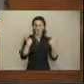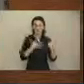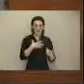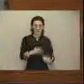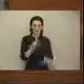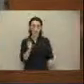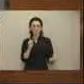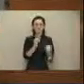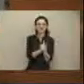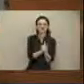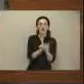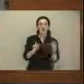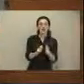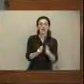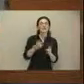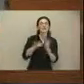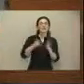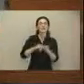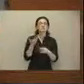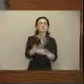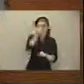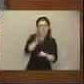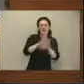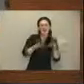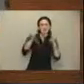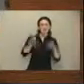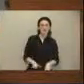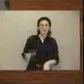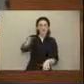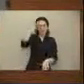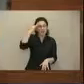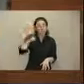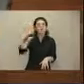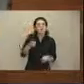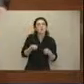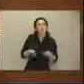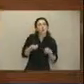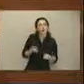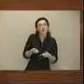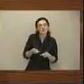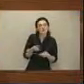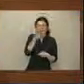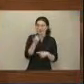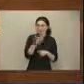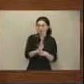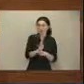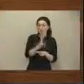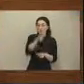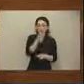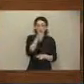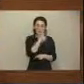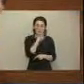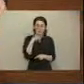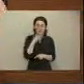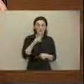con nosotros y plantear sus proyectos con claridad? ¿Se imagina usted el coste que estas actitudes tienen para la imagen y el compromiso con la sanidad